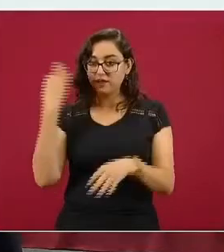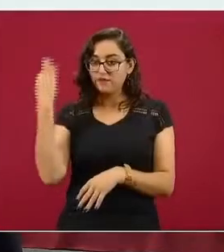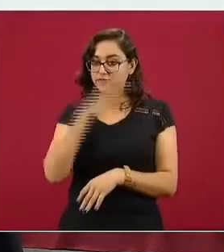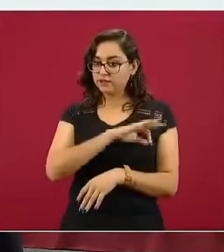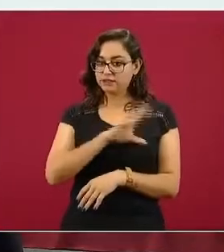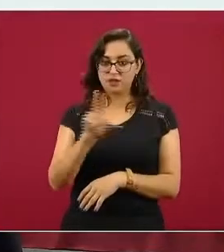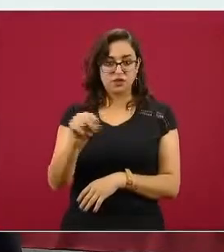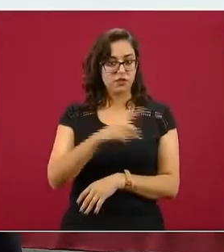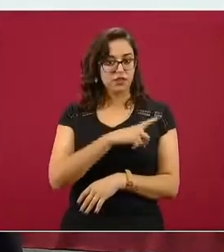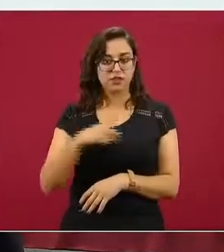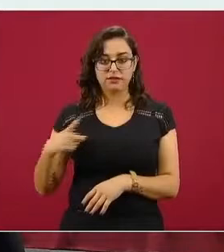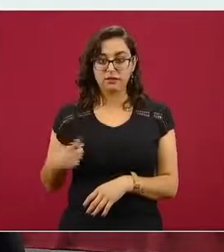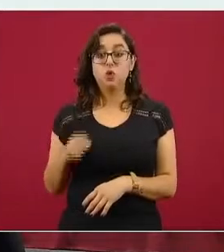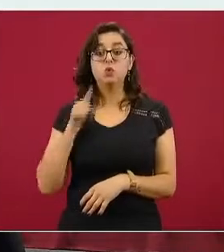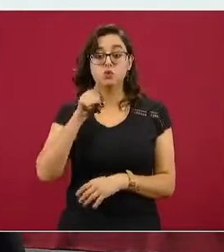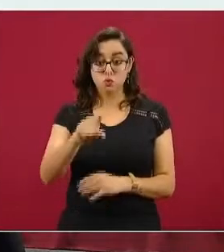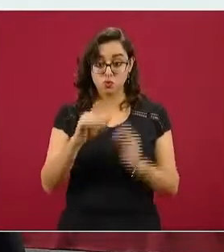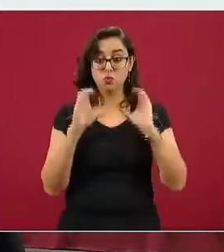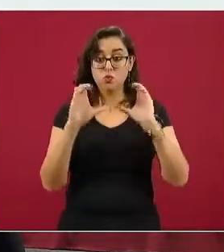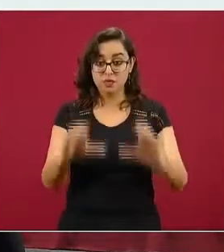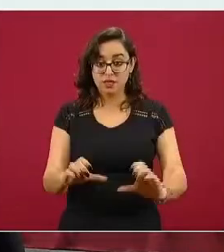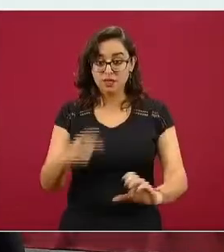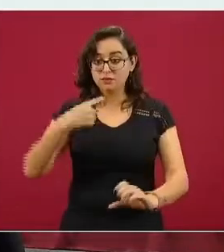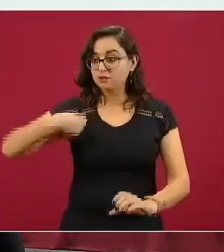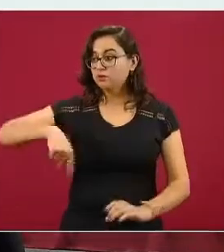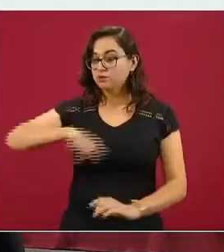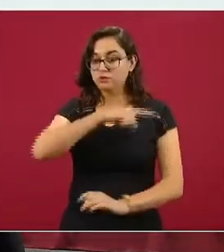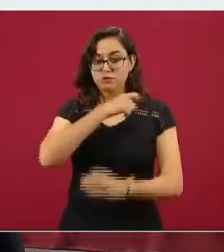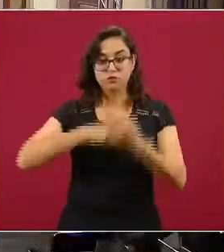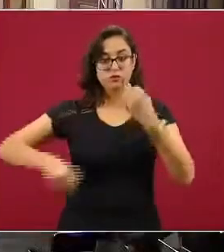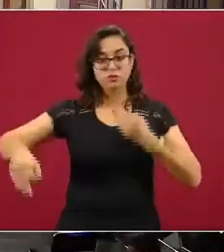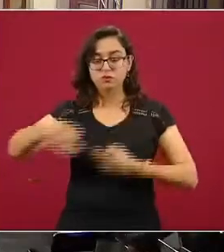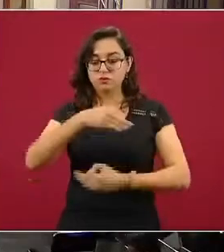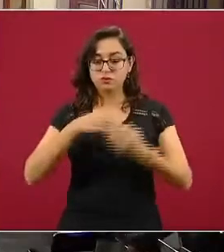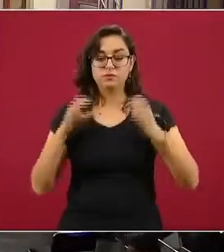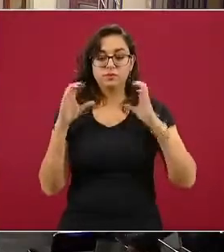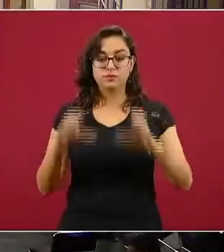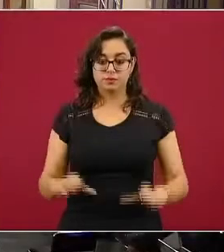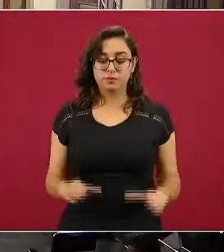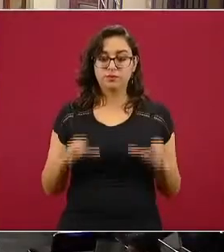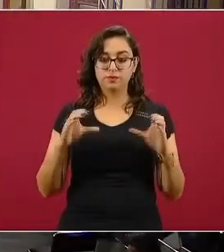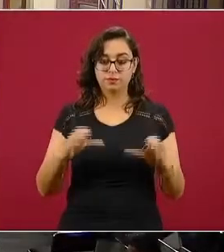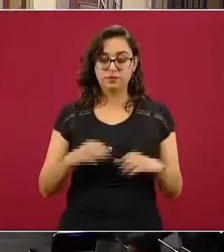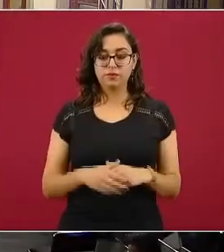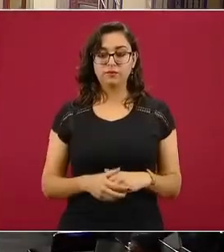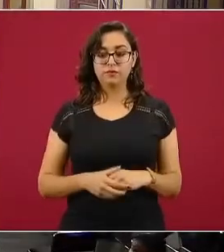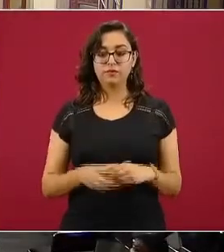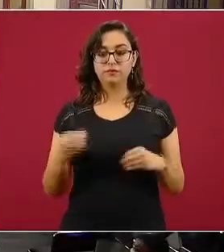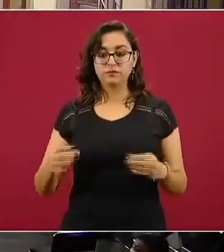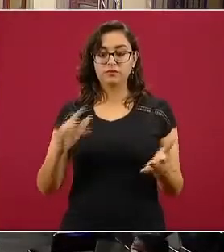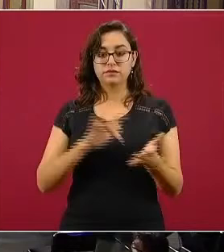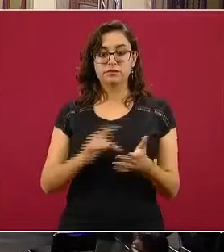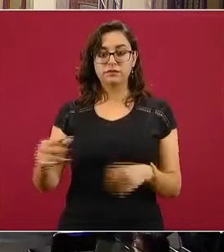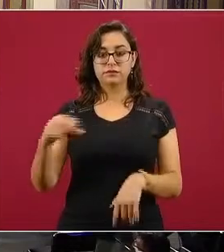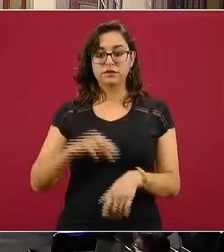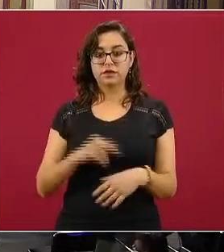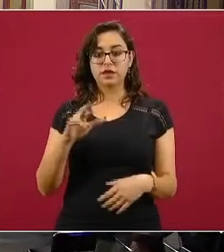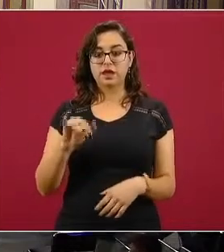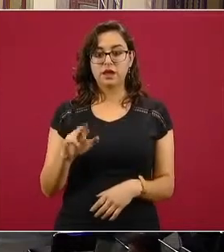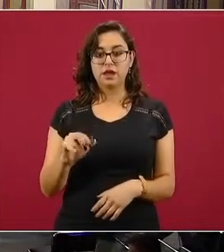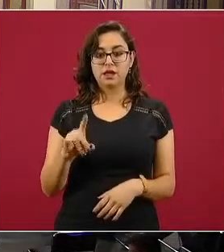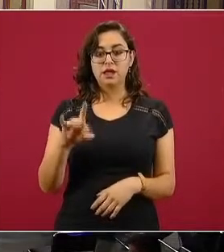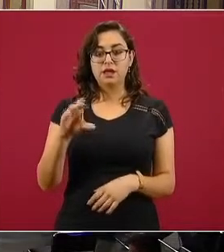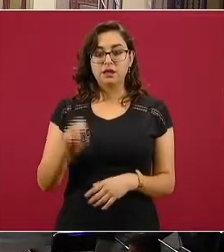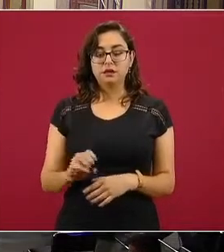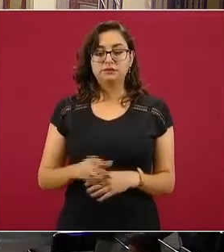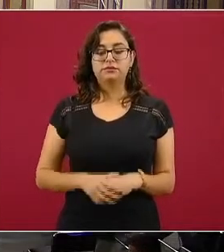que recordar, si te cuidas tú, nos cuidamos todos. Muchas gracias. Muchas gracias, doctor Ricardo Cortés.